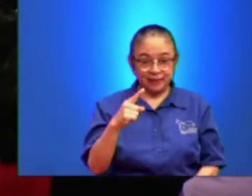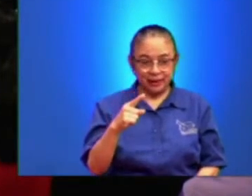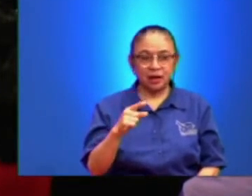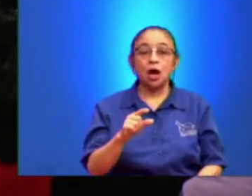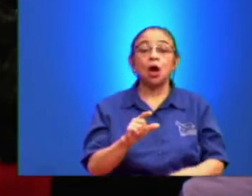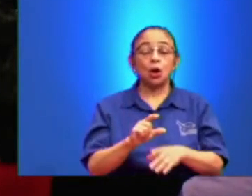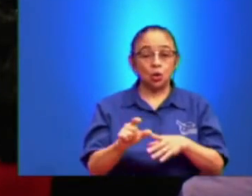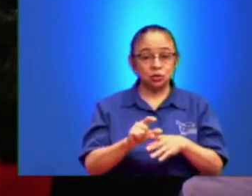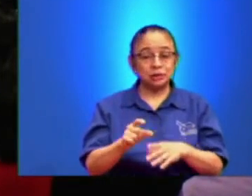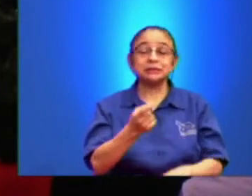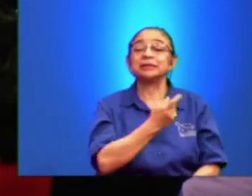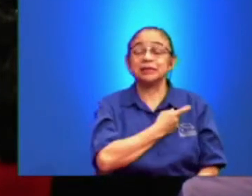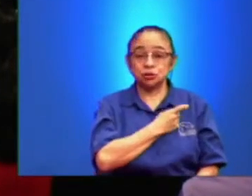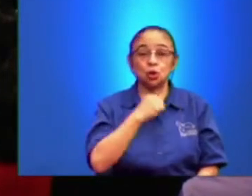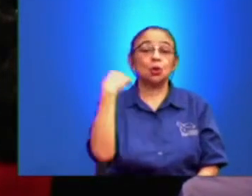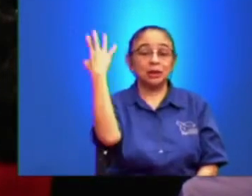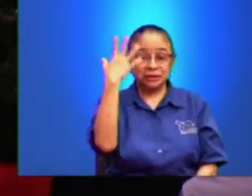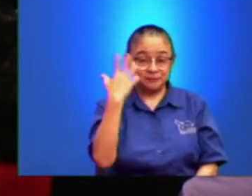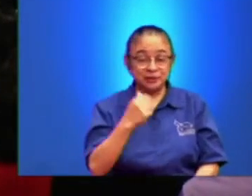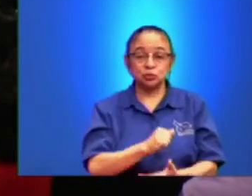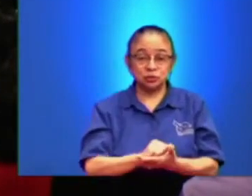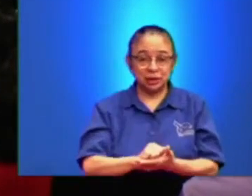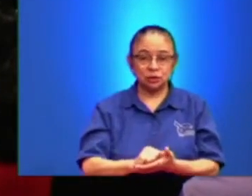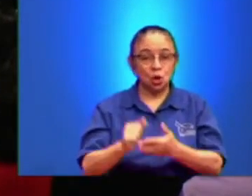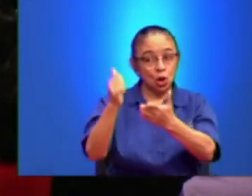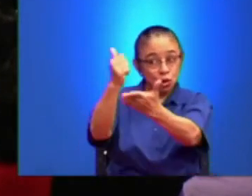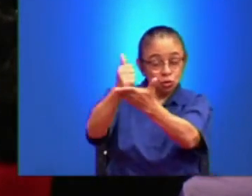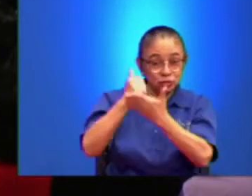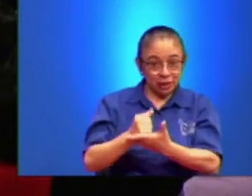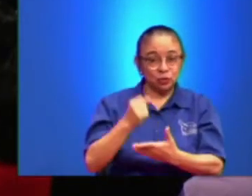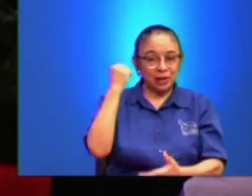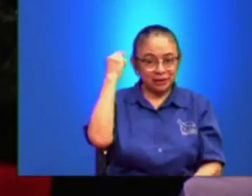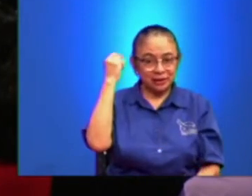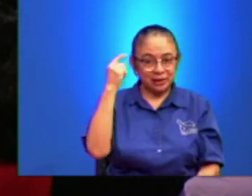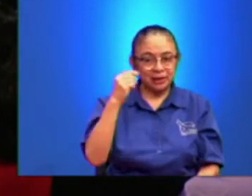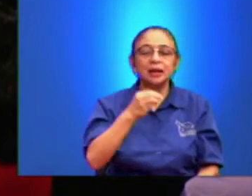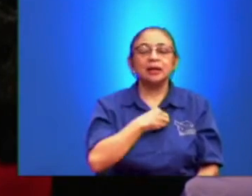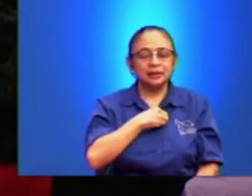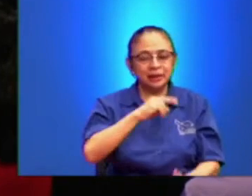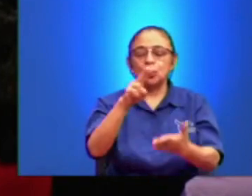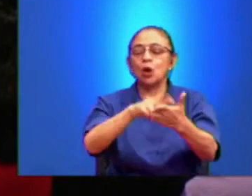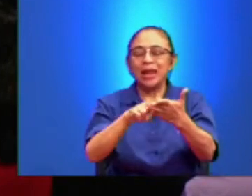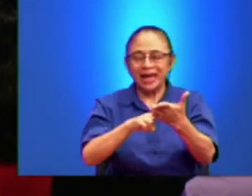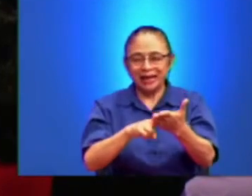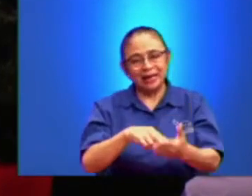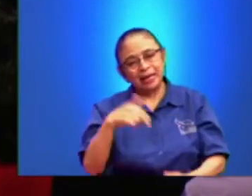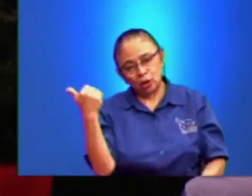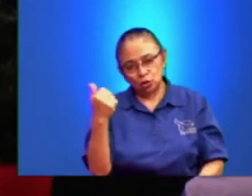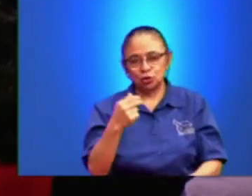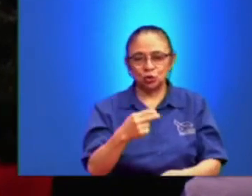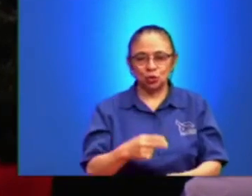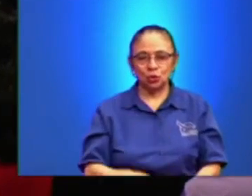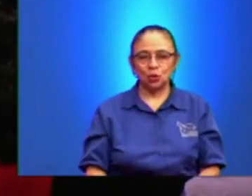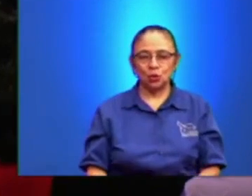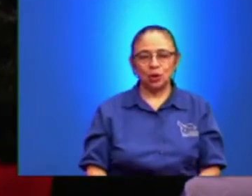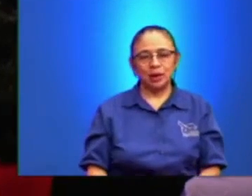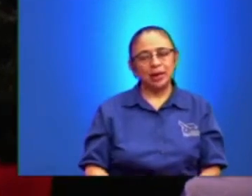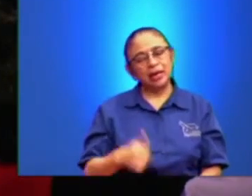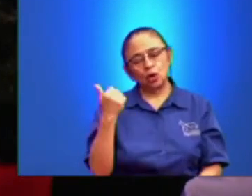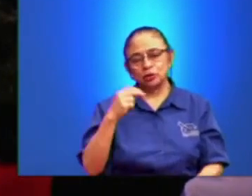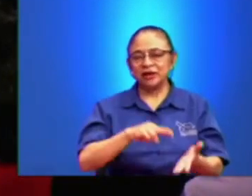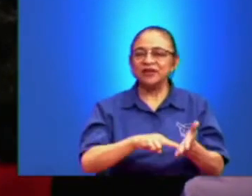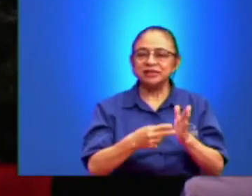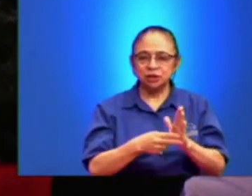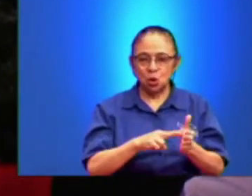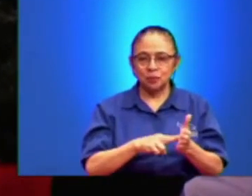revelación que son el espíritu santo nos puede ayudar a entender sólo déjeme leerle el otro versículo el mismo versículo solo que en